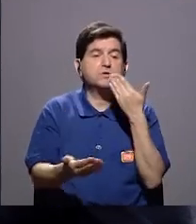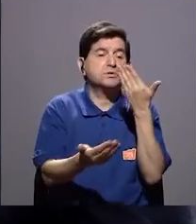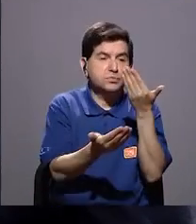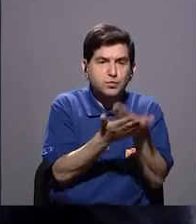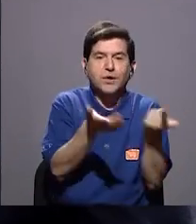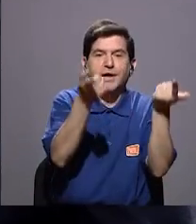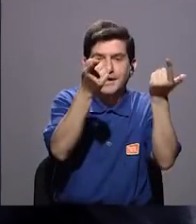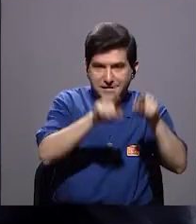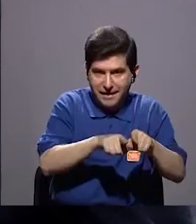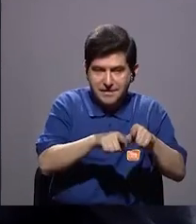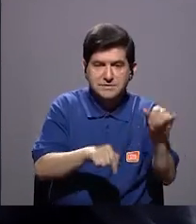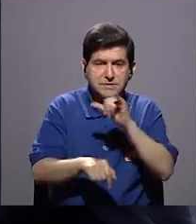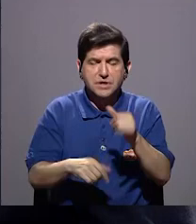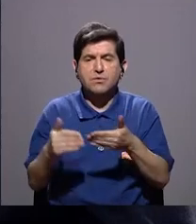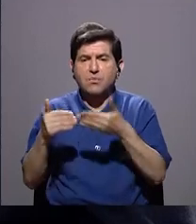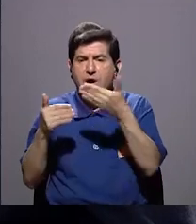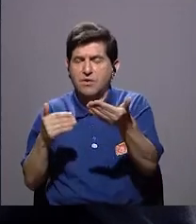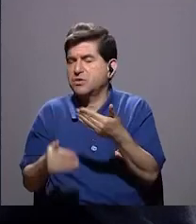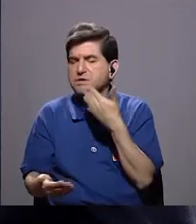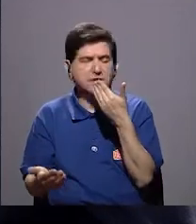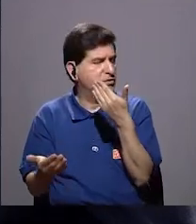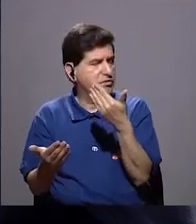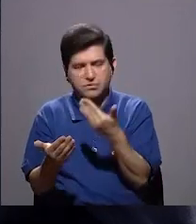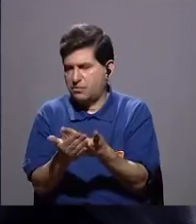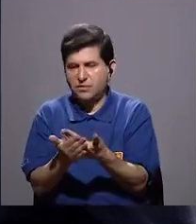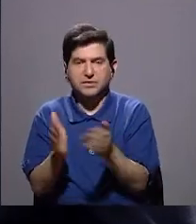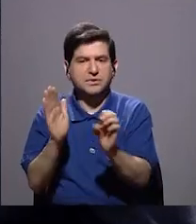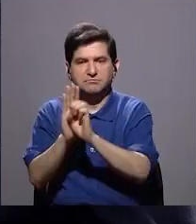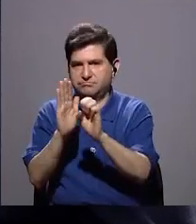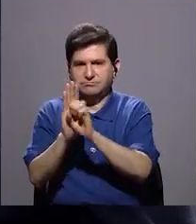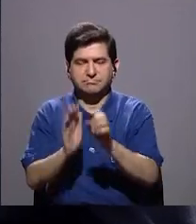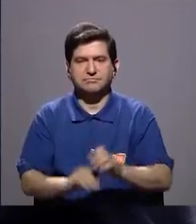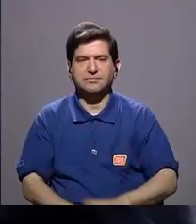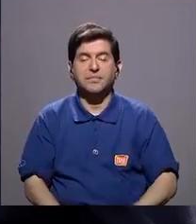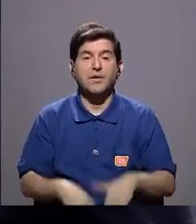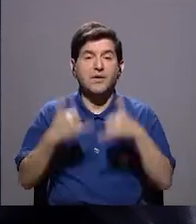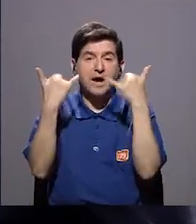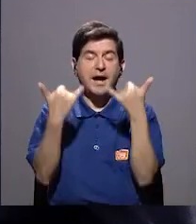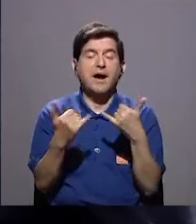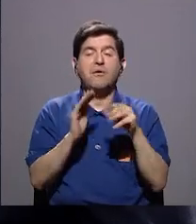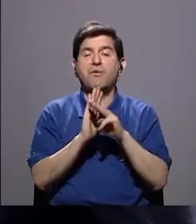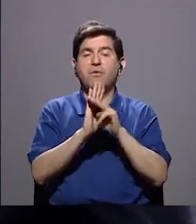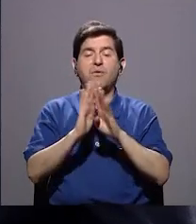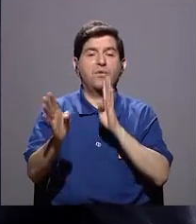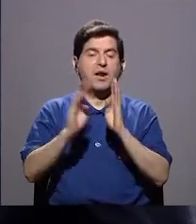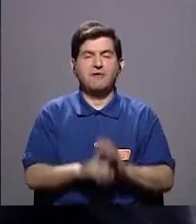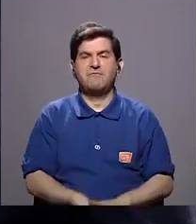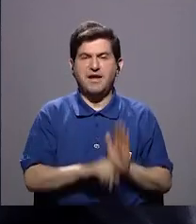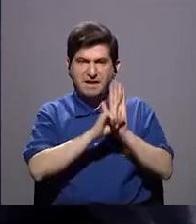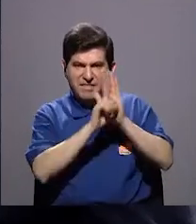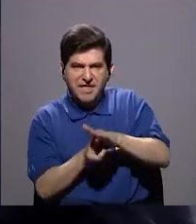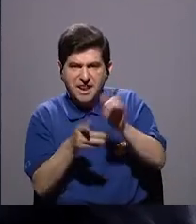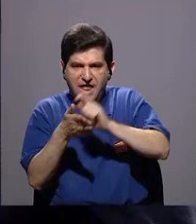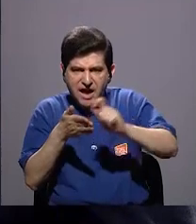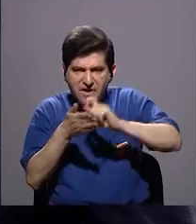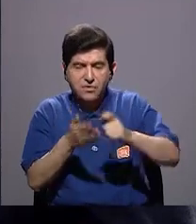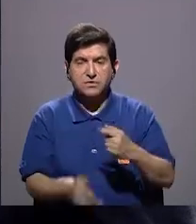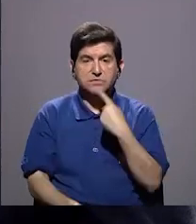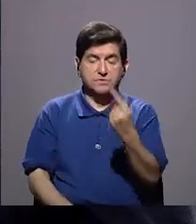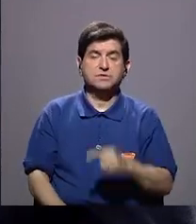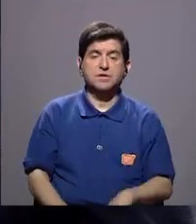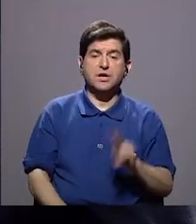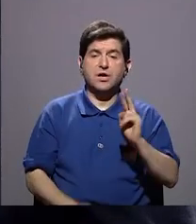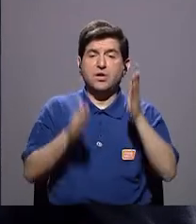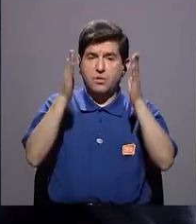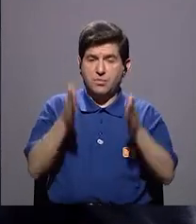buenas que le están sucediendo como las no tan buenas. Por ejemplo, ahora que está de moda hablar del acoso escolar, entonces llegar y decir,